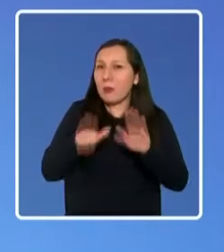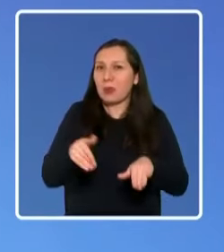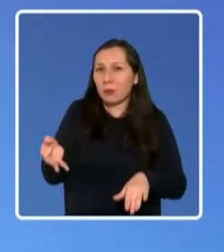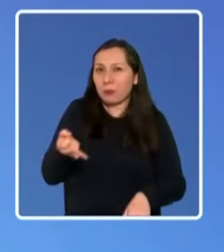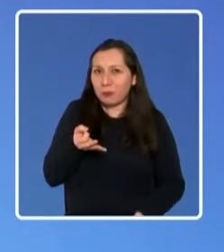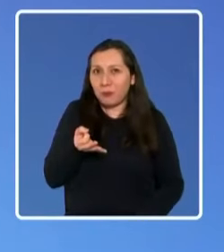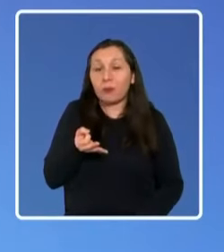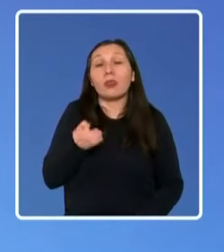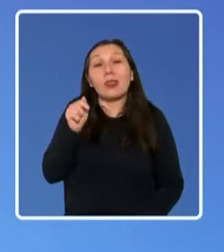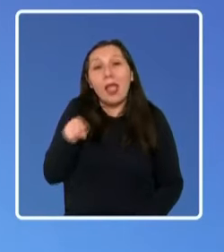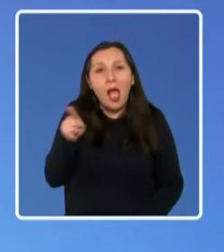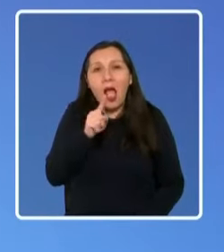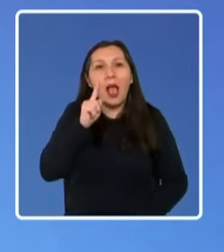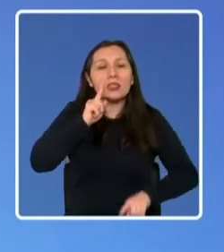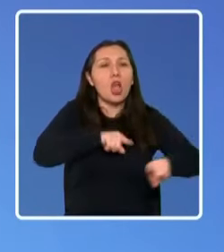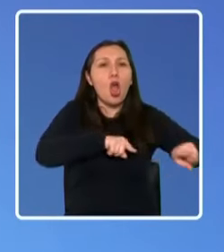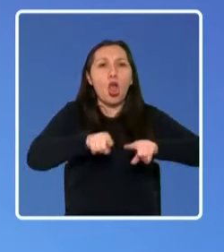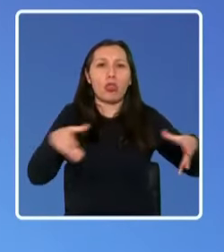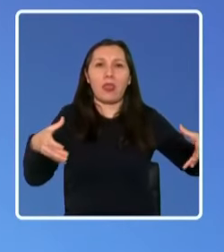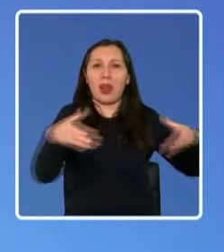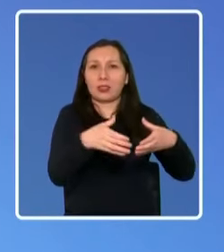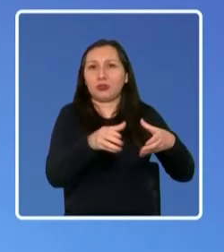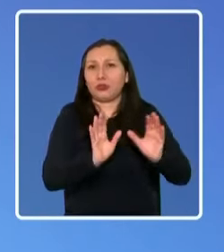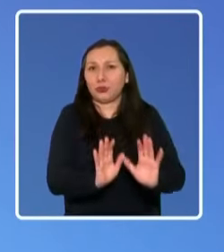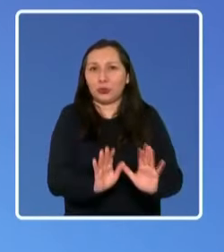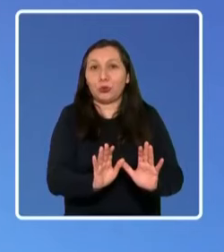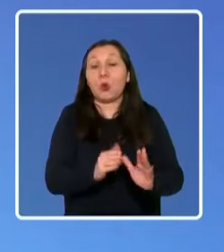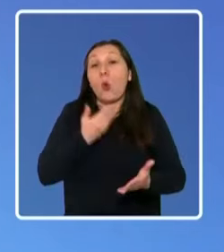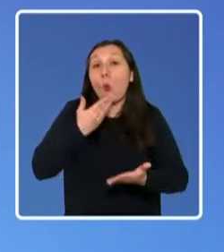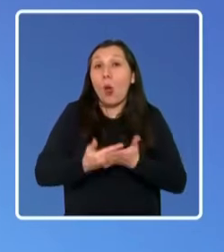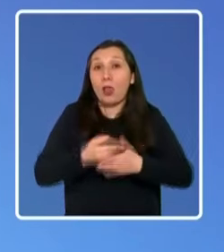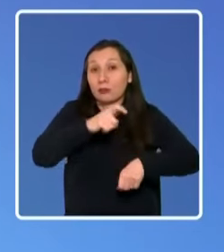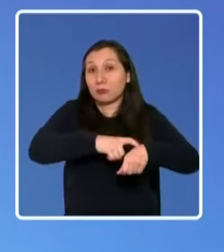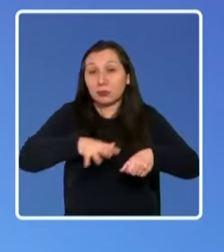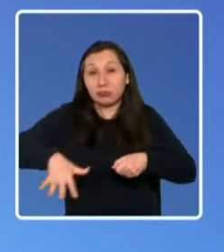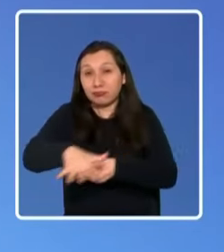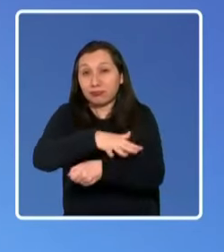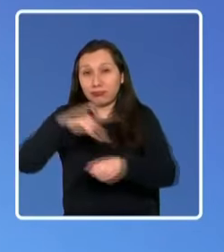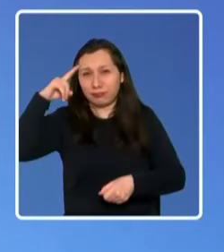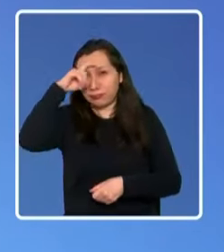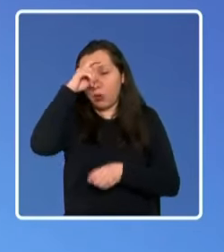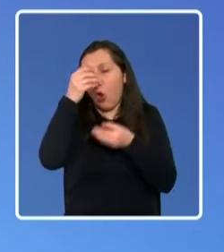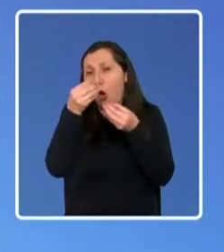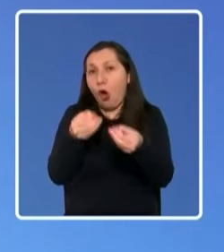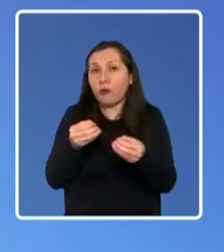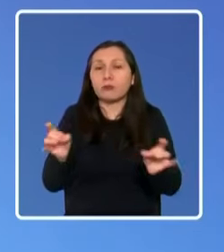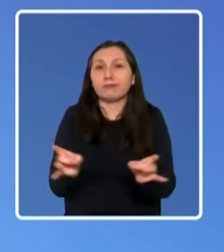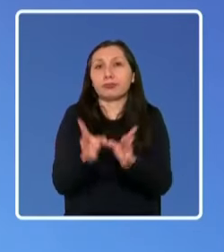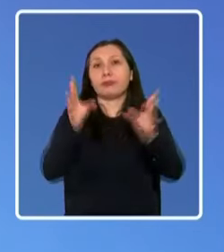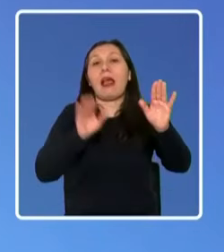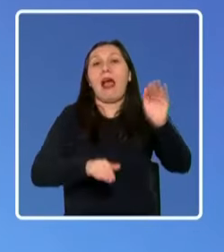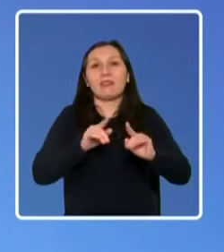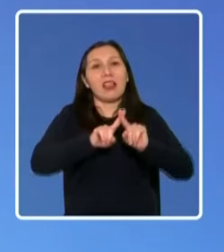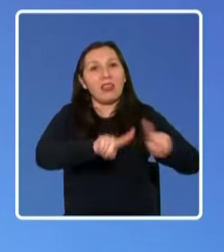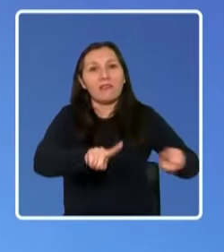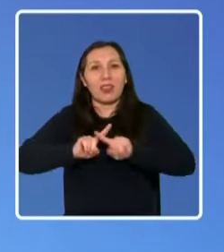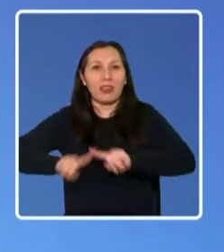original. Esto es parte de las coordinaciones. En momentos complejos, evidentemente, se producen